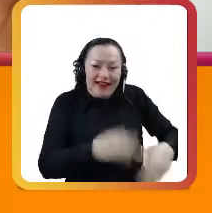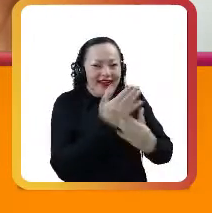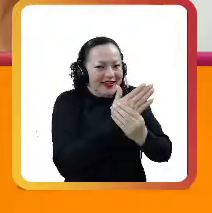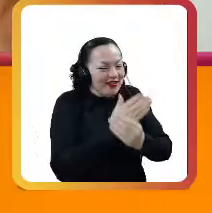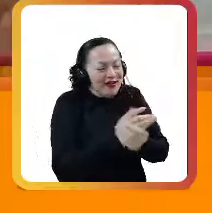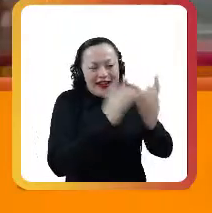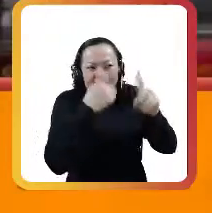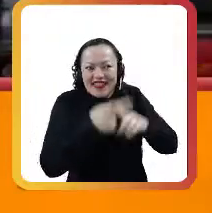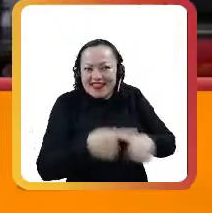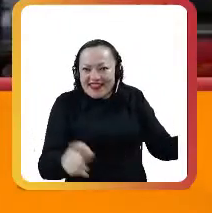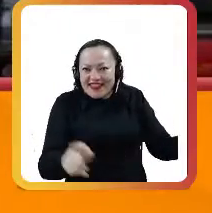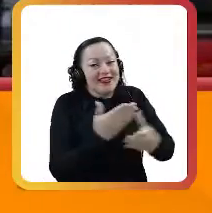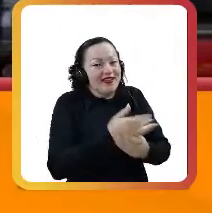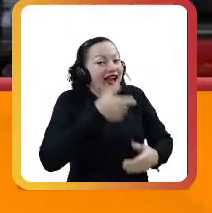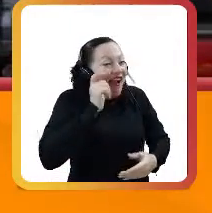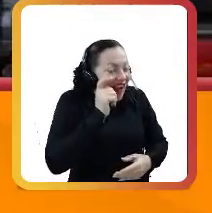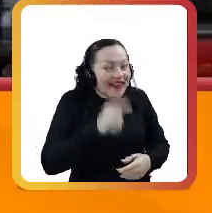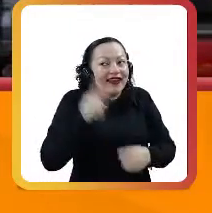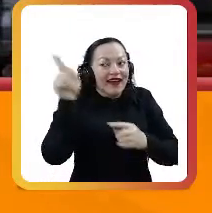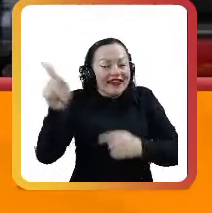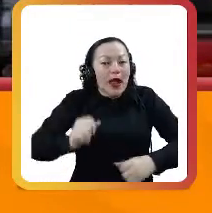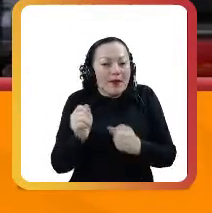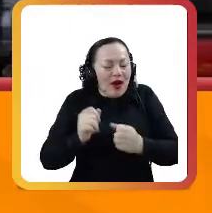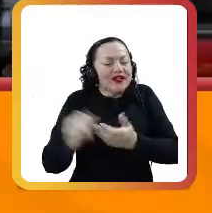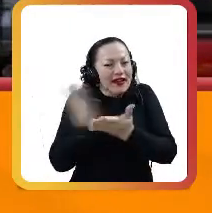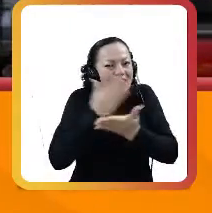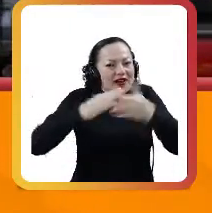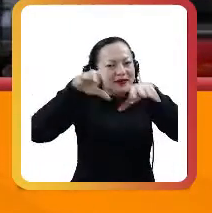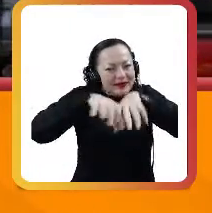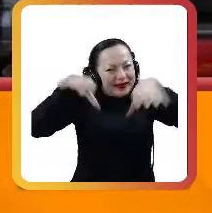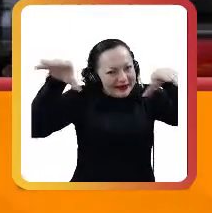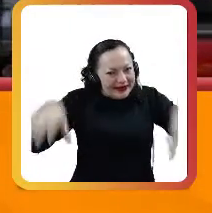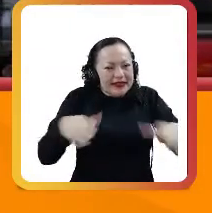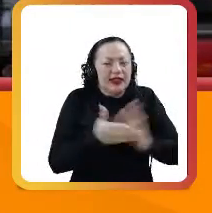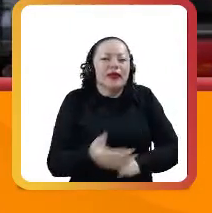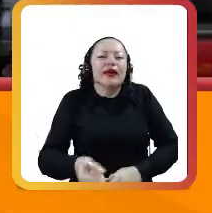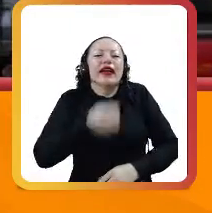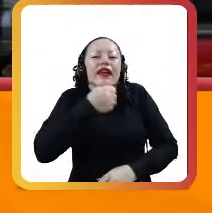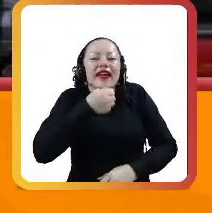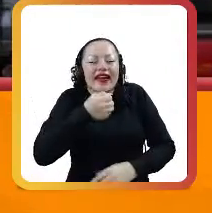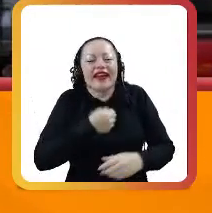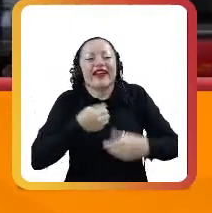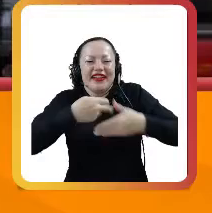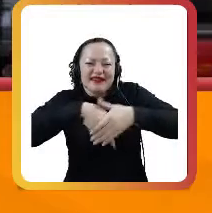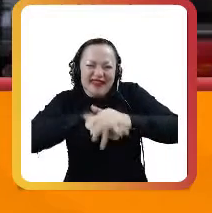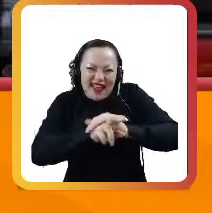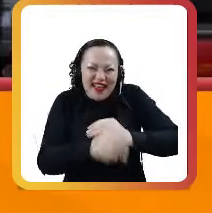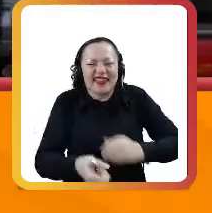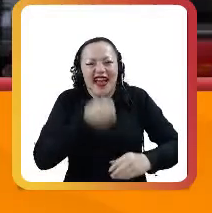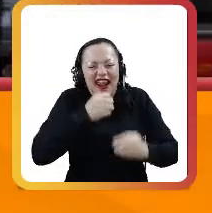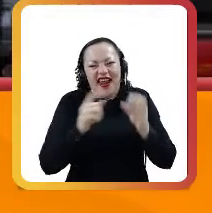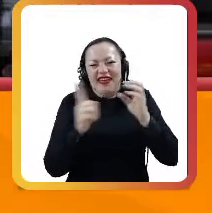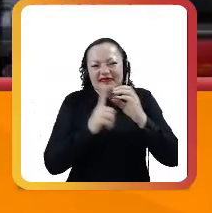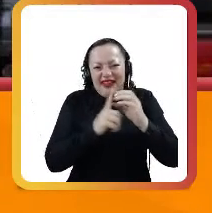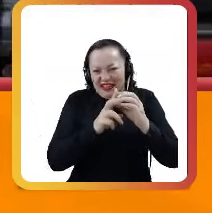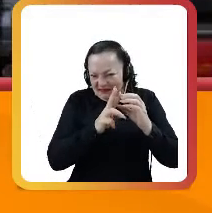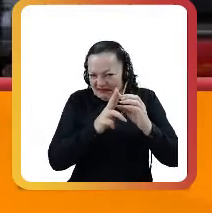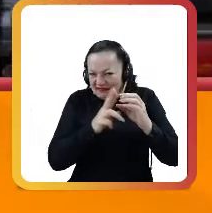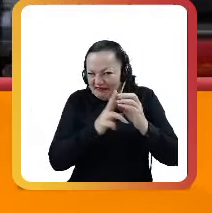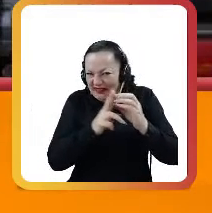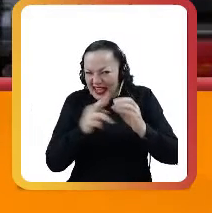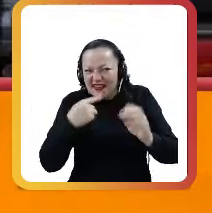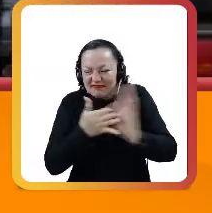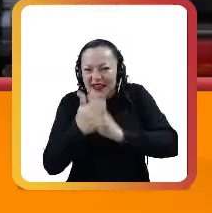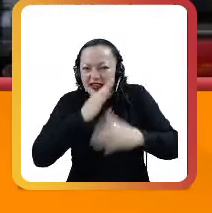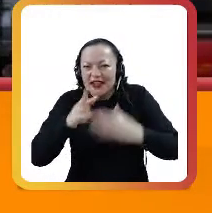a La Dorada, Caldas. Entonces, pues lo que dicen en las noticias nacionales, vale aclararlo, que pues no es